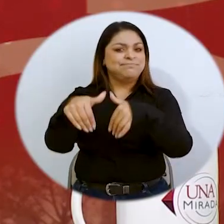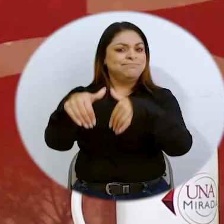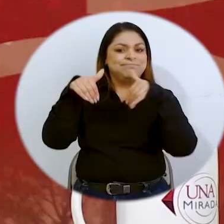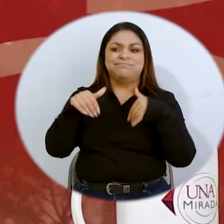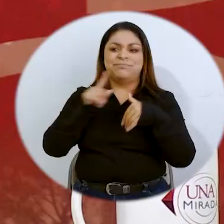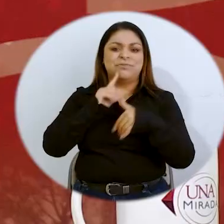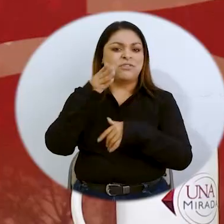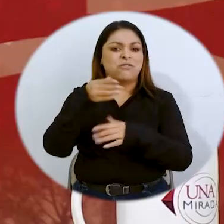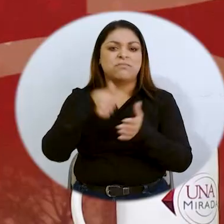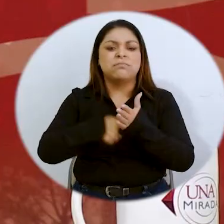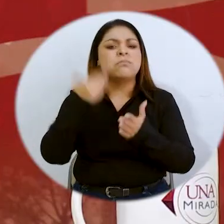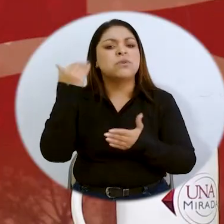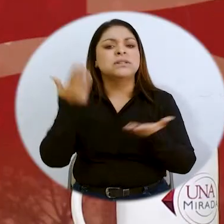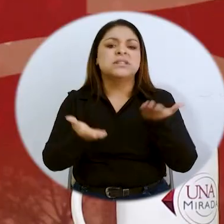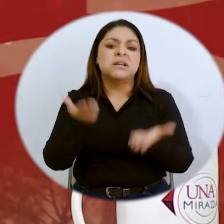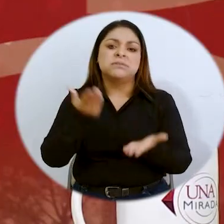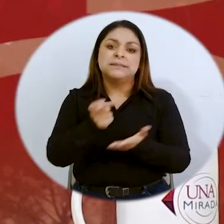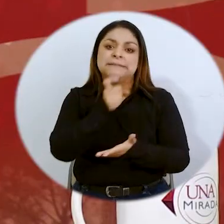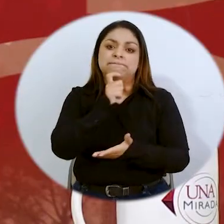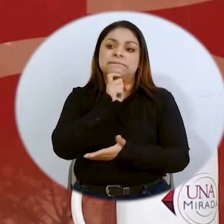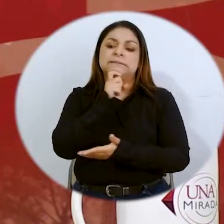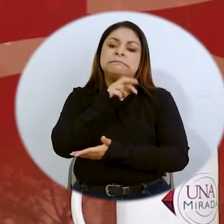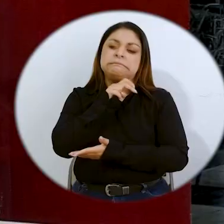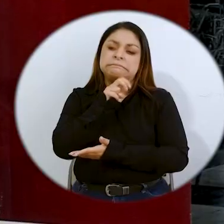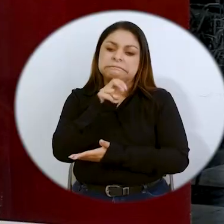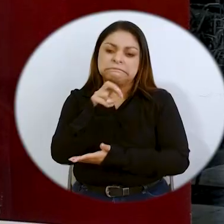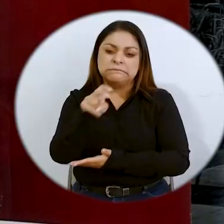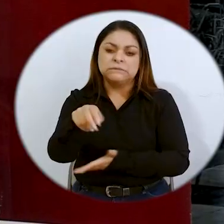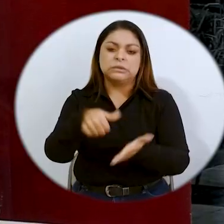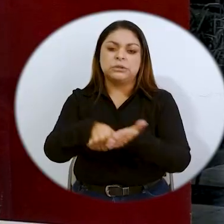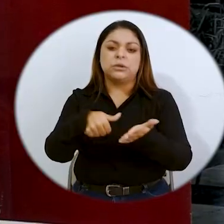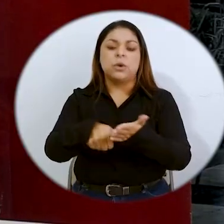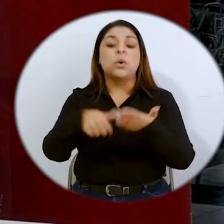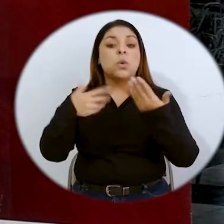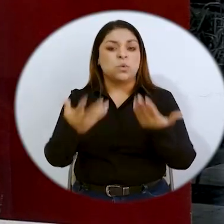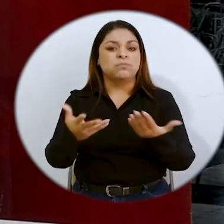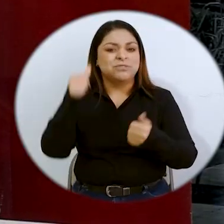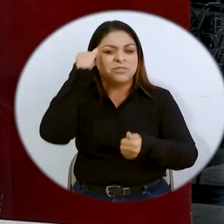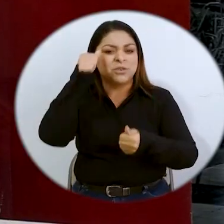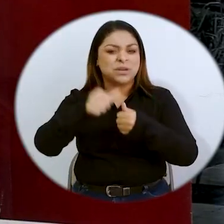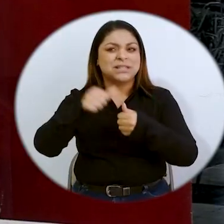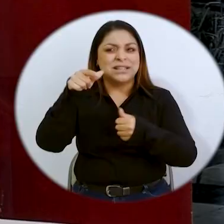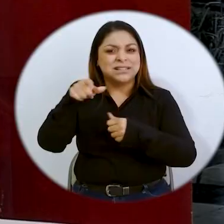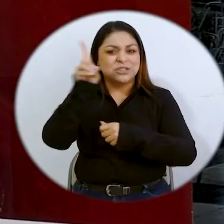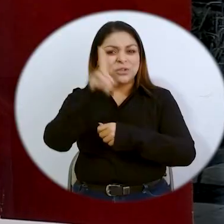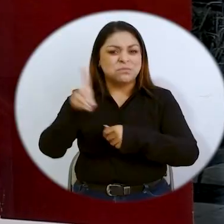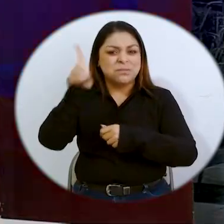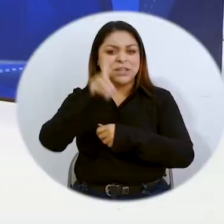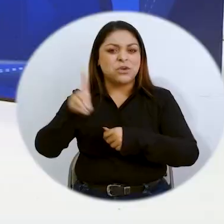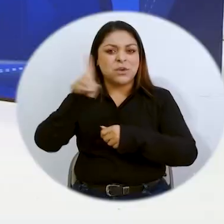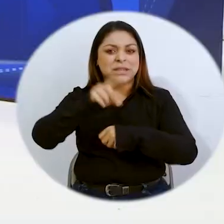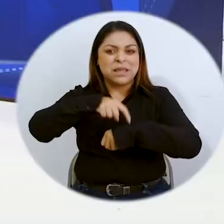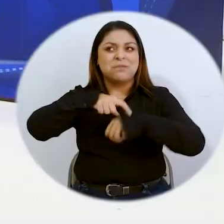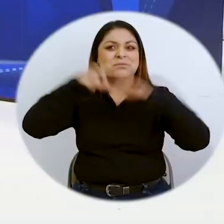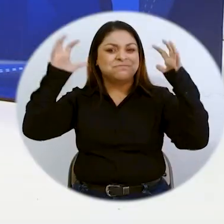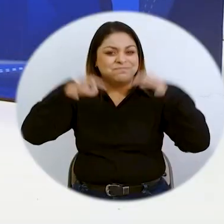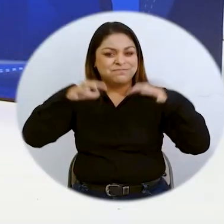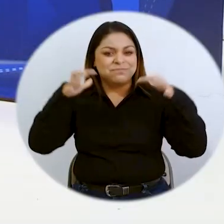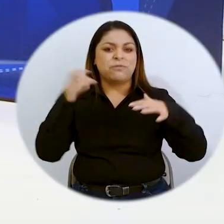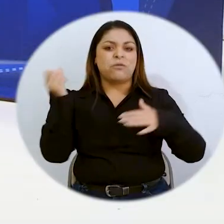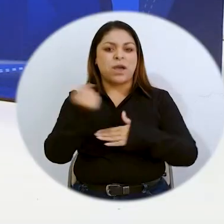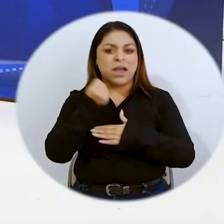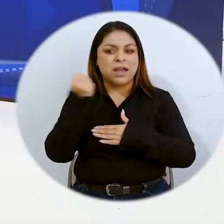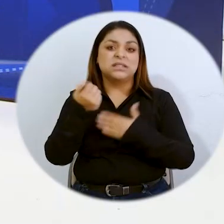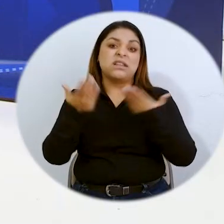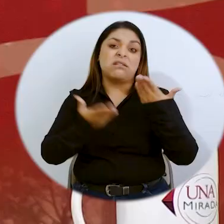por dificultades para ir a votar, ¿verdad? Sabemos que también tuvieron condiciones no muy buenas en tema del tiempo, ¿verdad? Y